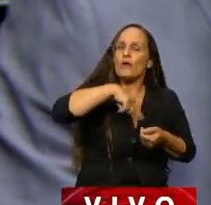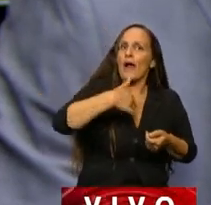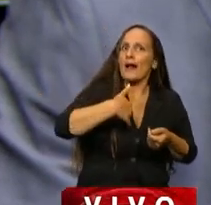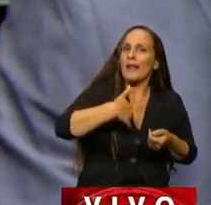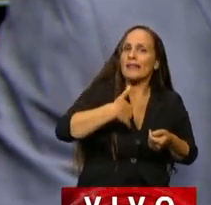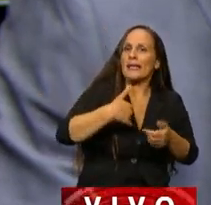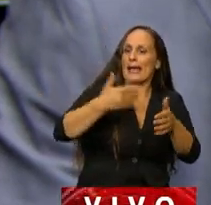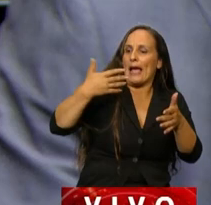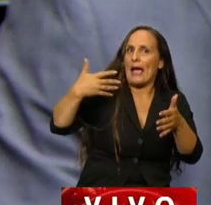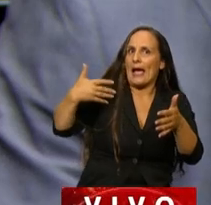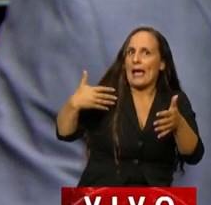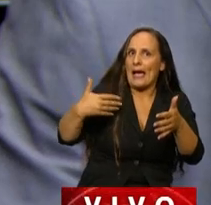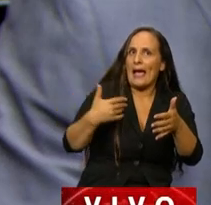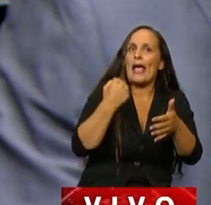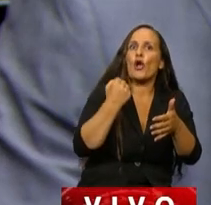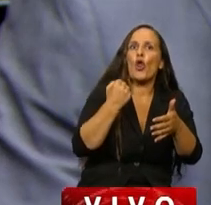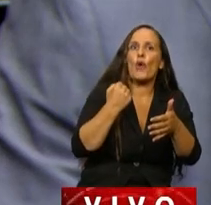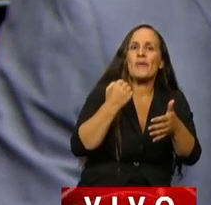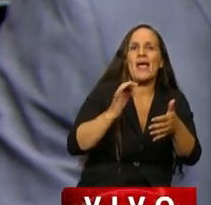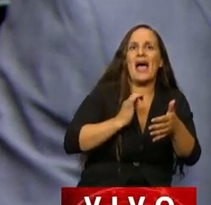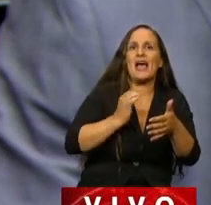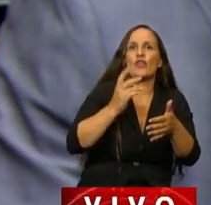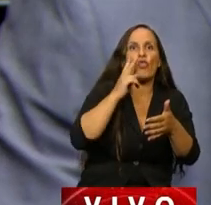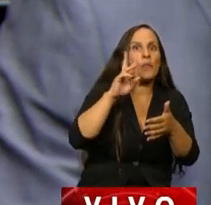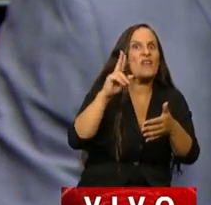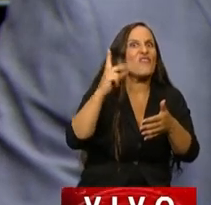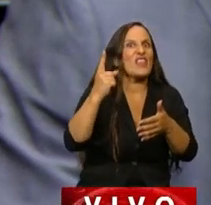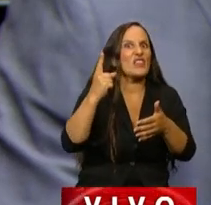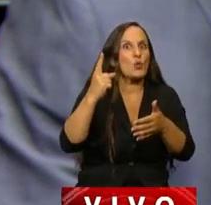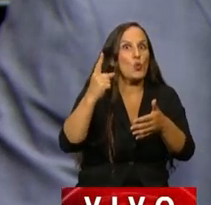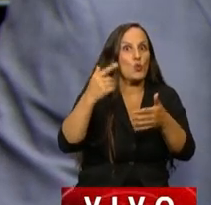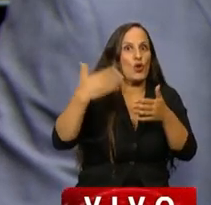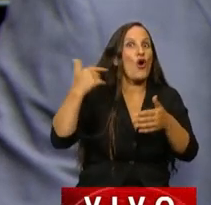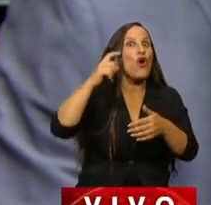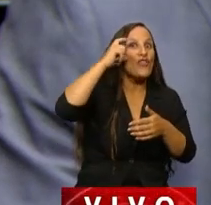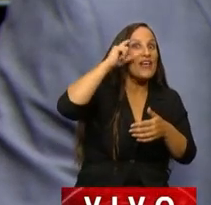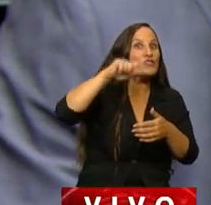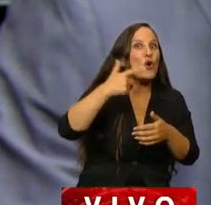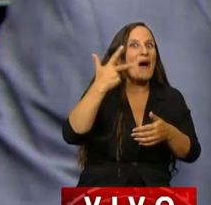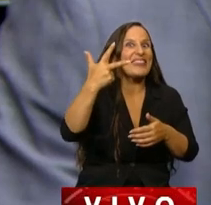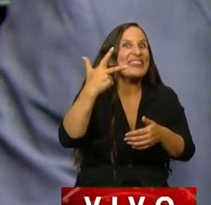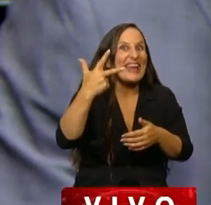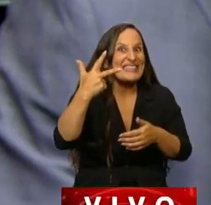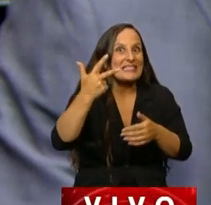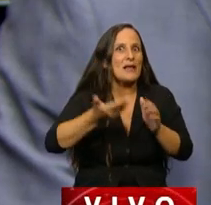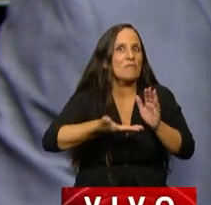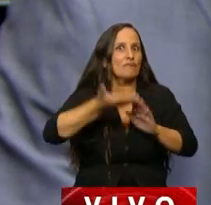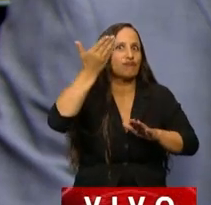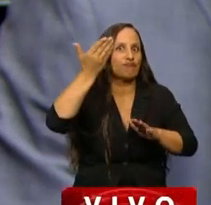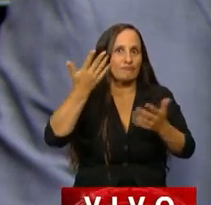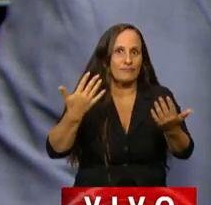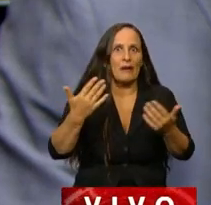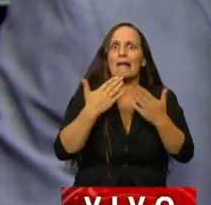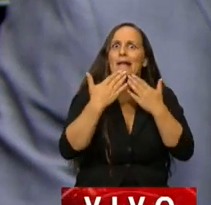el crecimiento económico que tuvimos en el 2021 sin precedentes, 10.3 debido a las políticas que